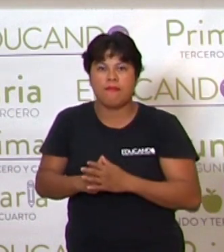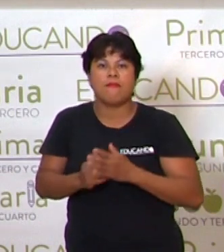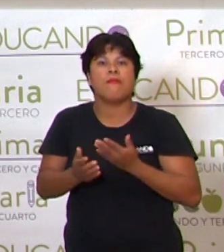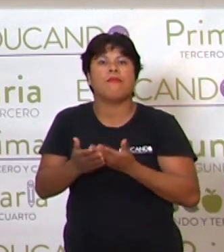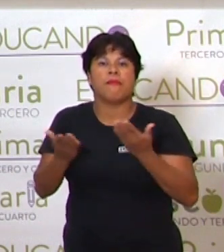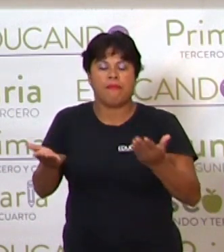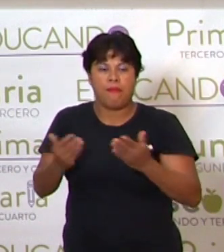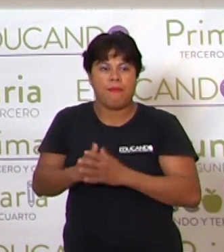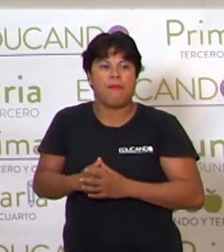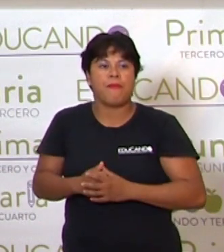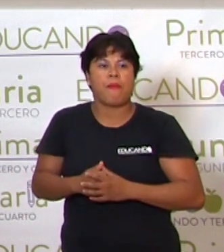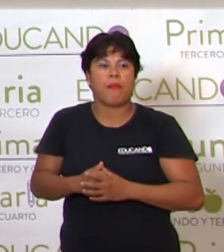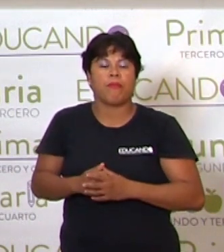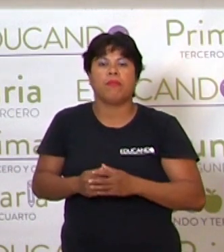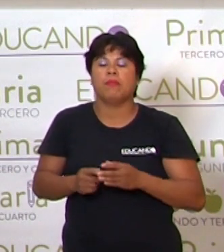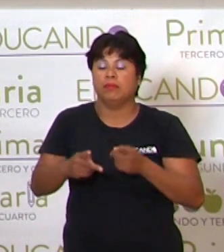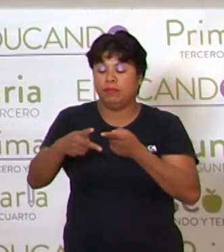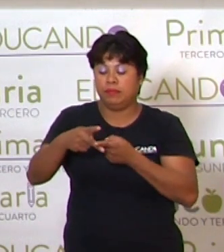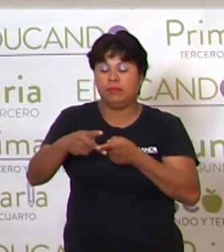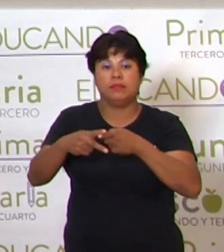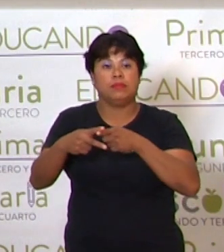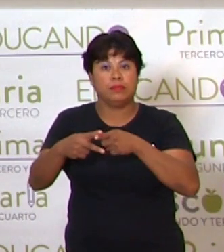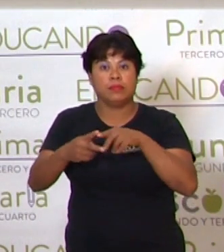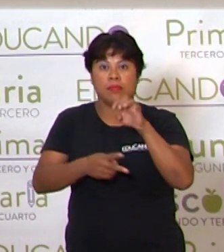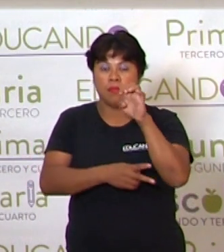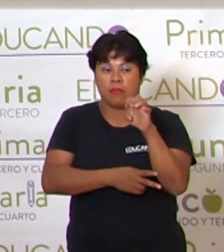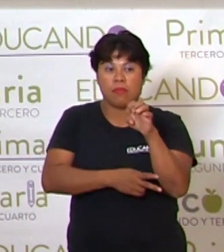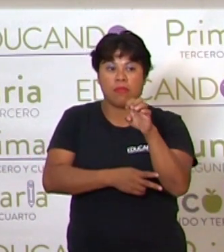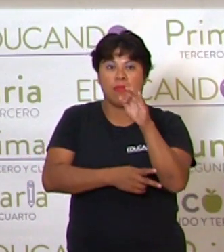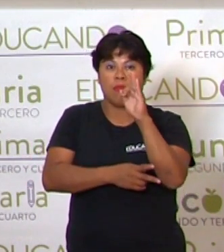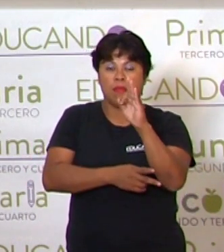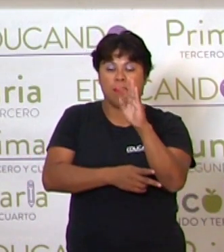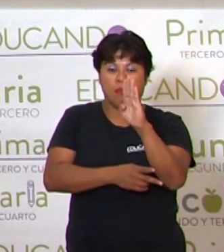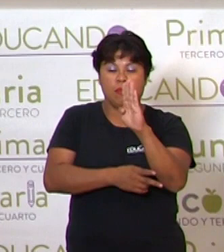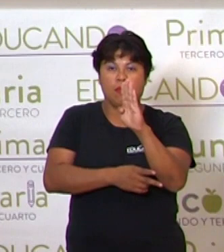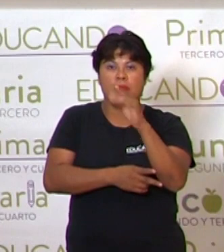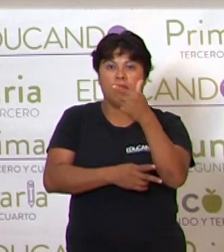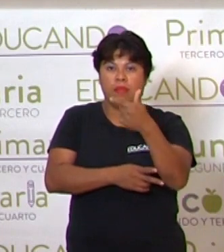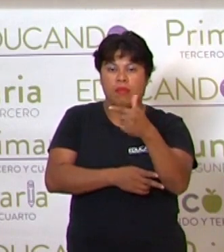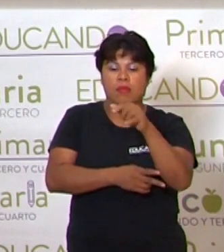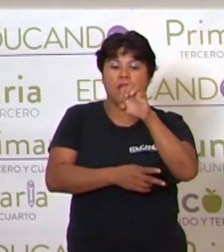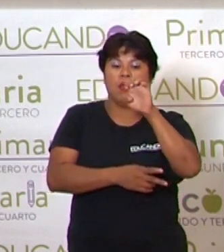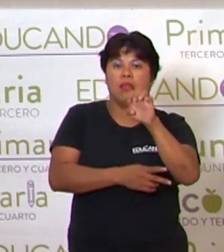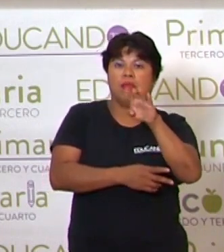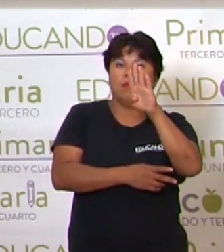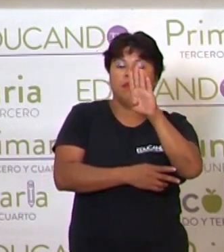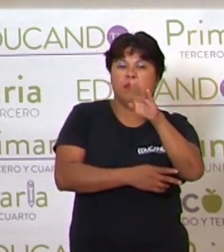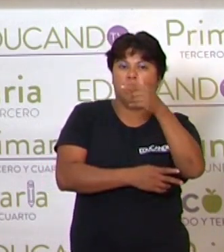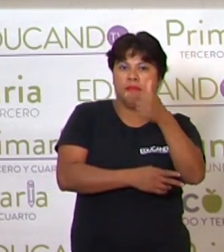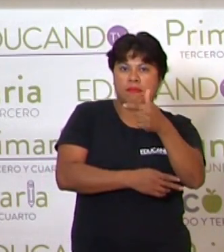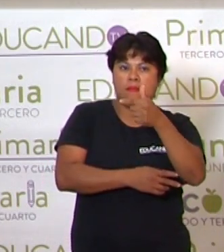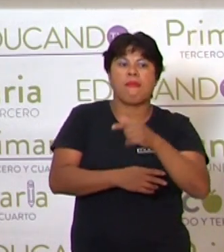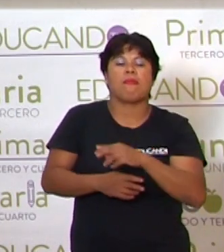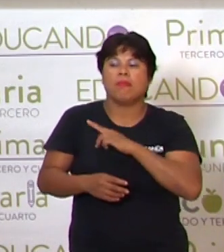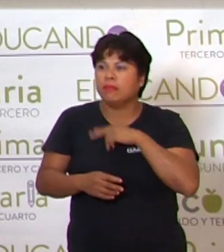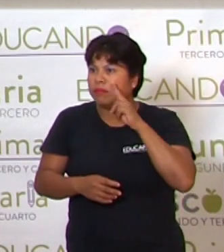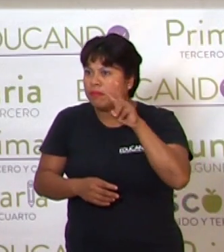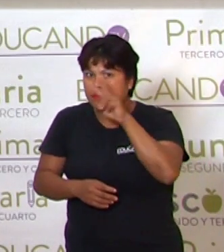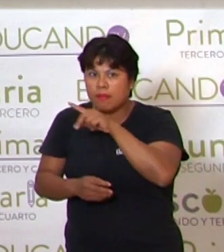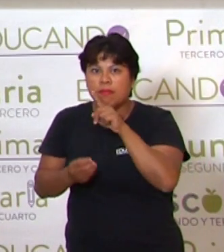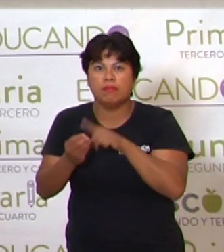Ahora, ángulo E, B, G. Vamos a ubicarlo.